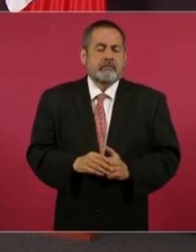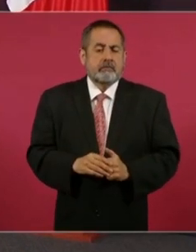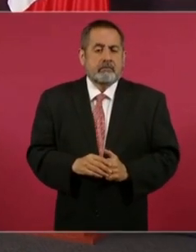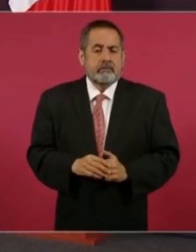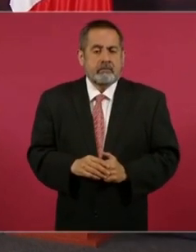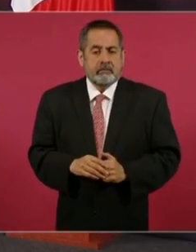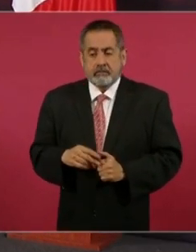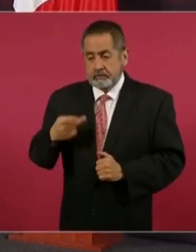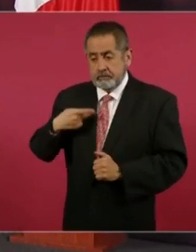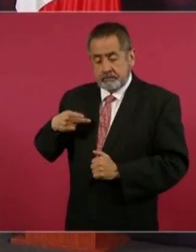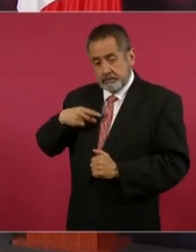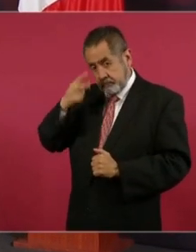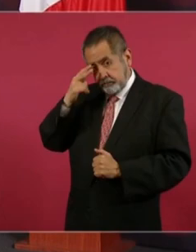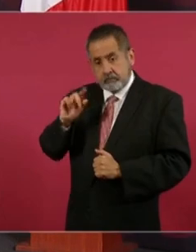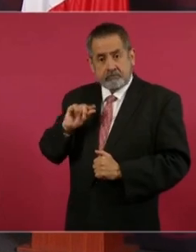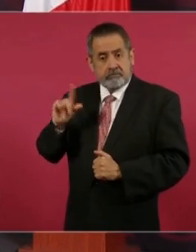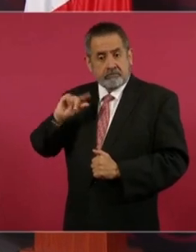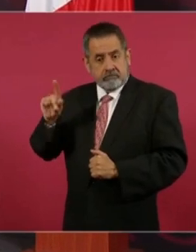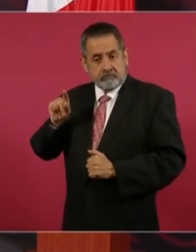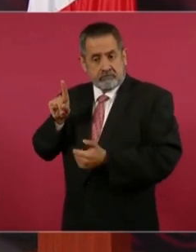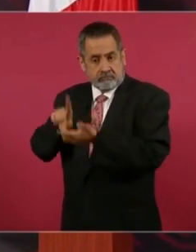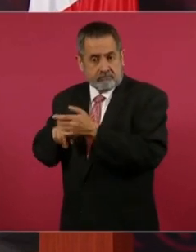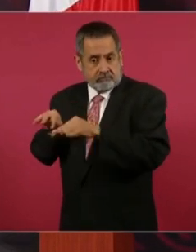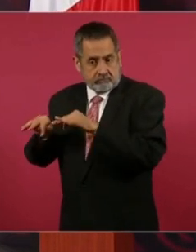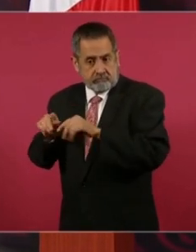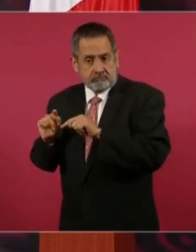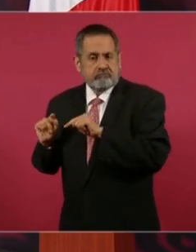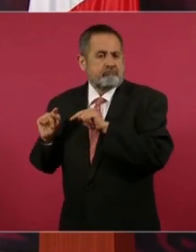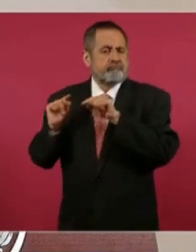servidores públicos de México